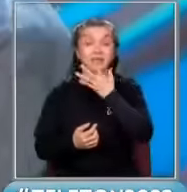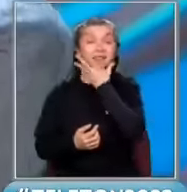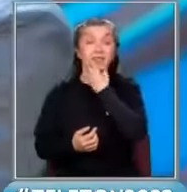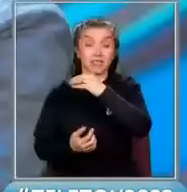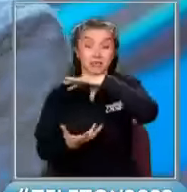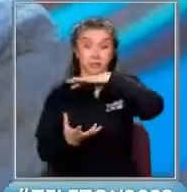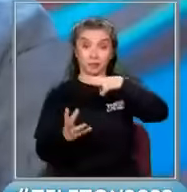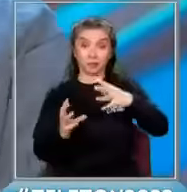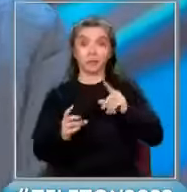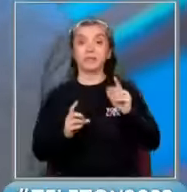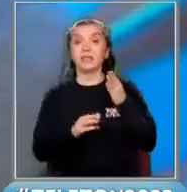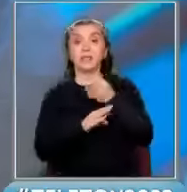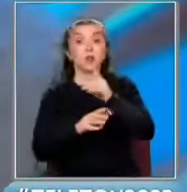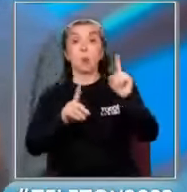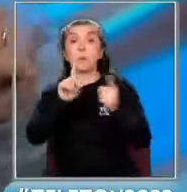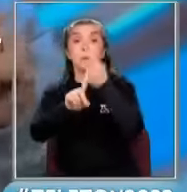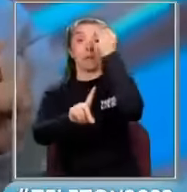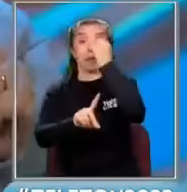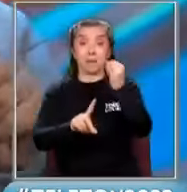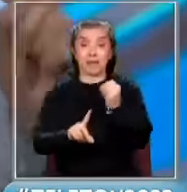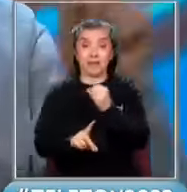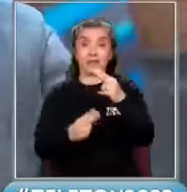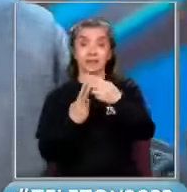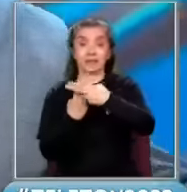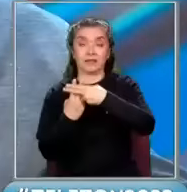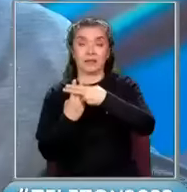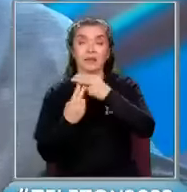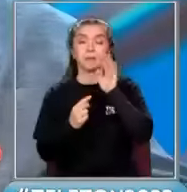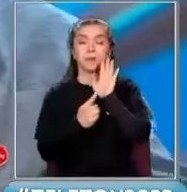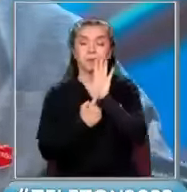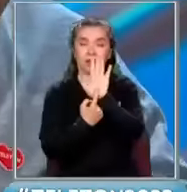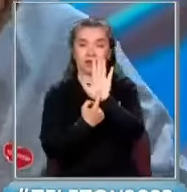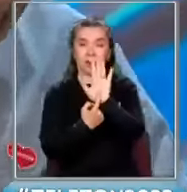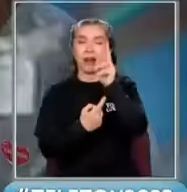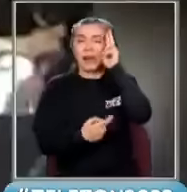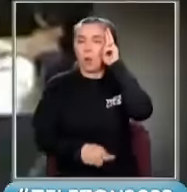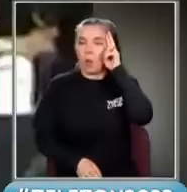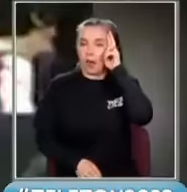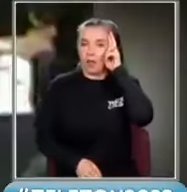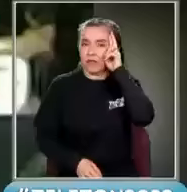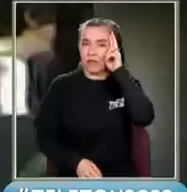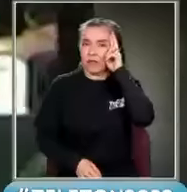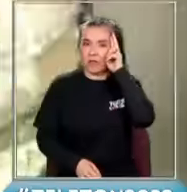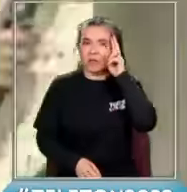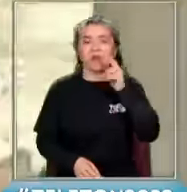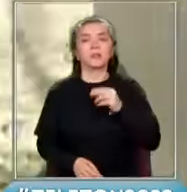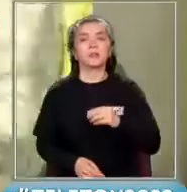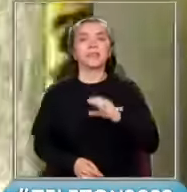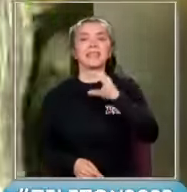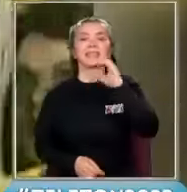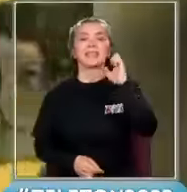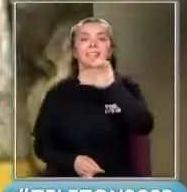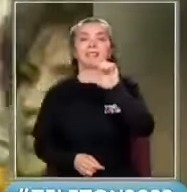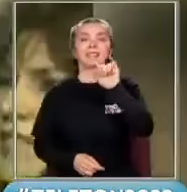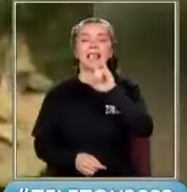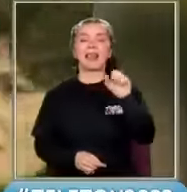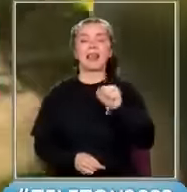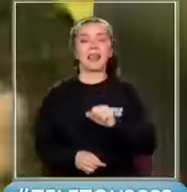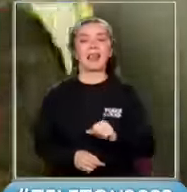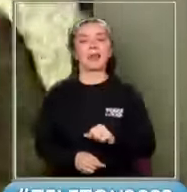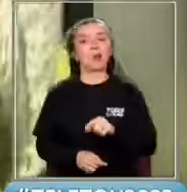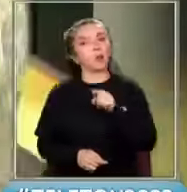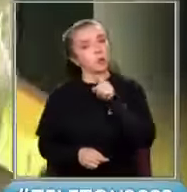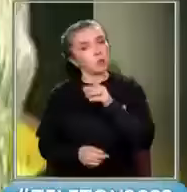vino por primera vez también a la Teletón. Aquí está. Wow. Este es un recuerdo. Oiga, Cecilia, usted se ha